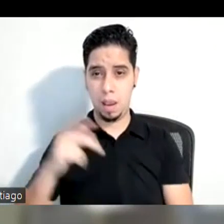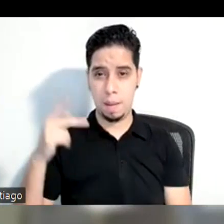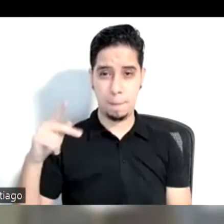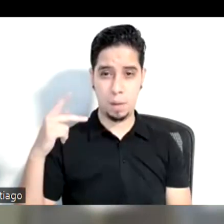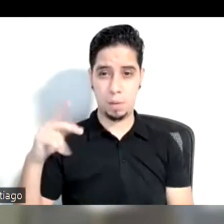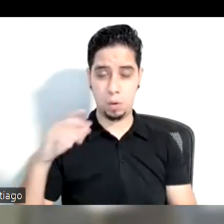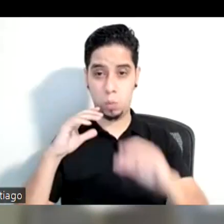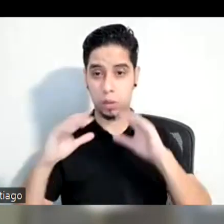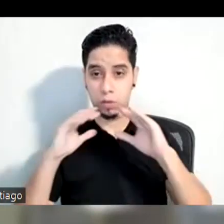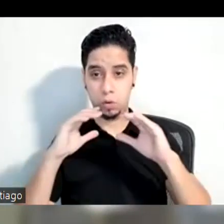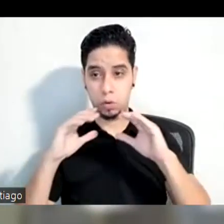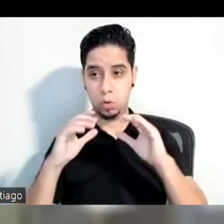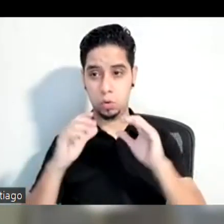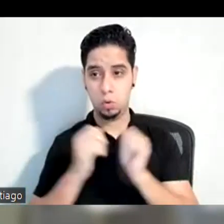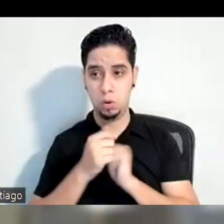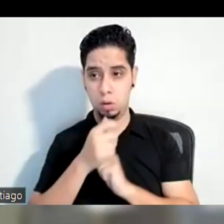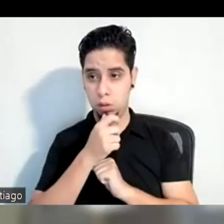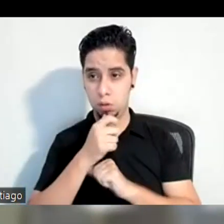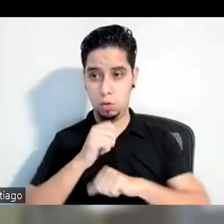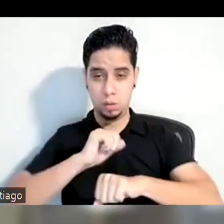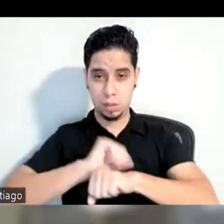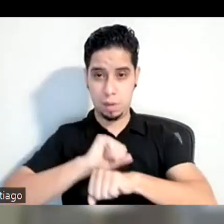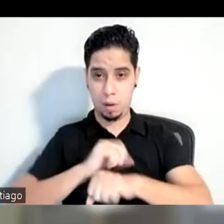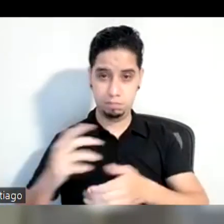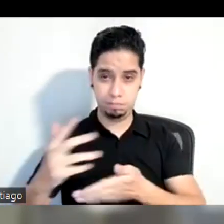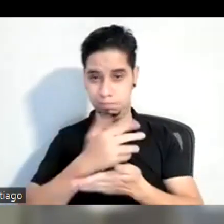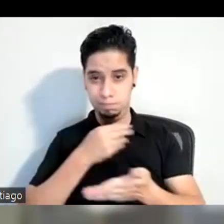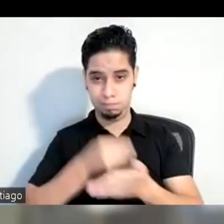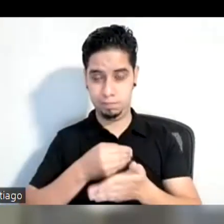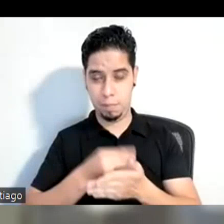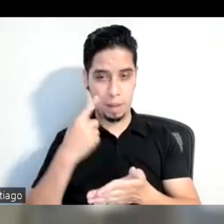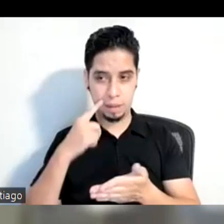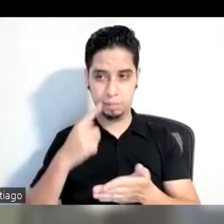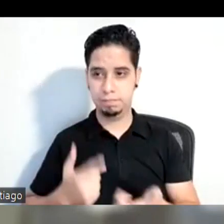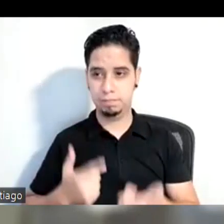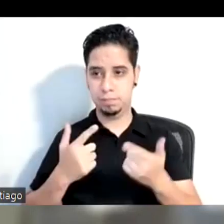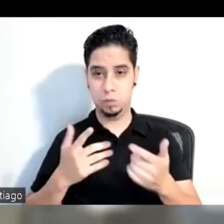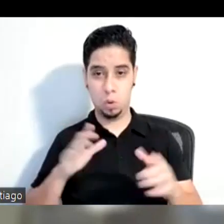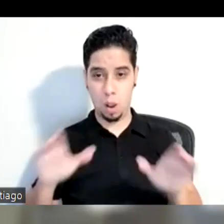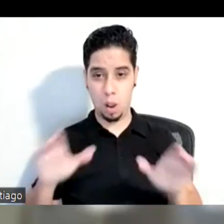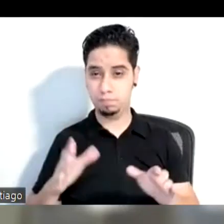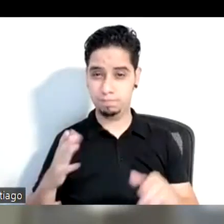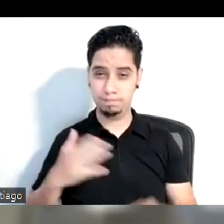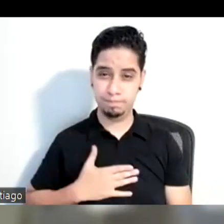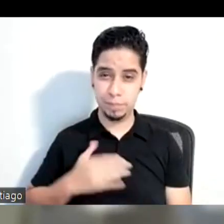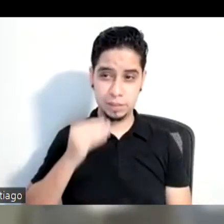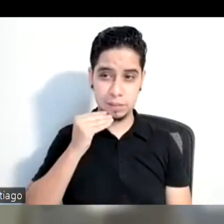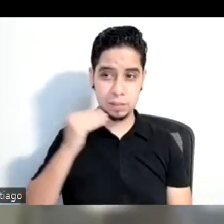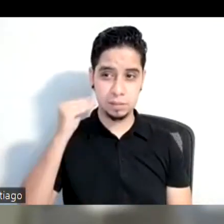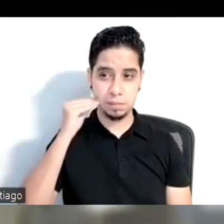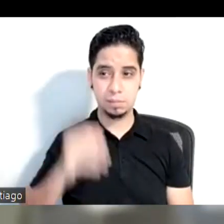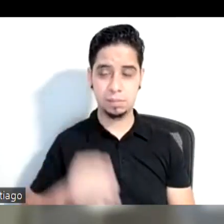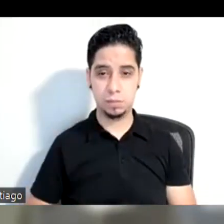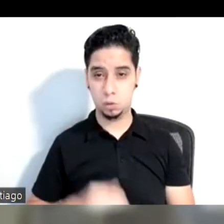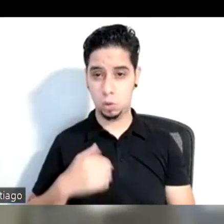Communications, que es con quien yo trabajo y me gano la vida, yo la hago desde mi casa. Okay. O sea, yo soy gerente